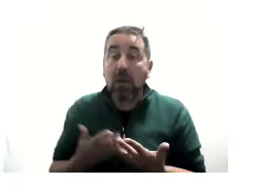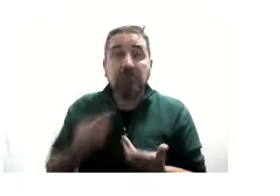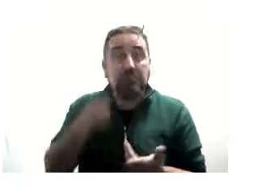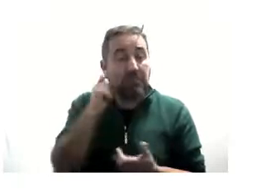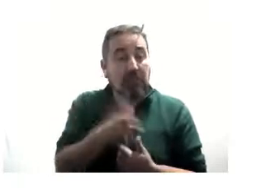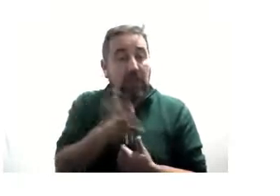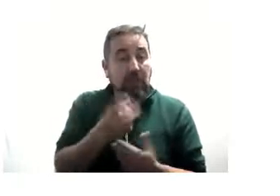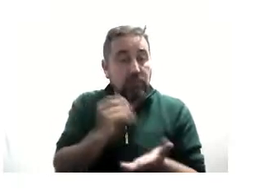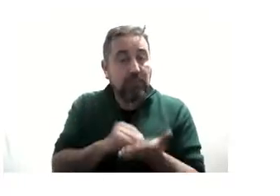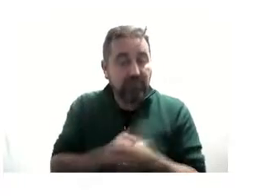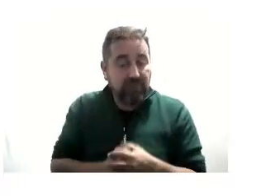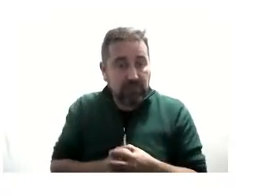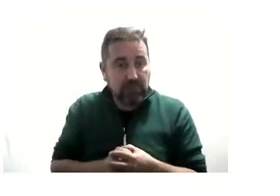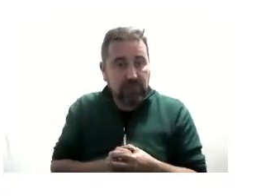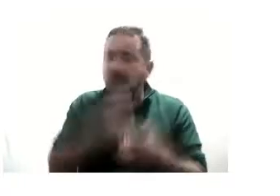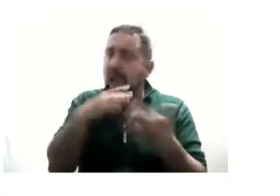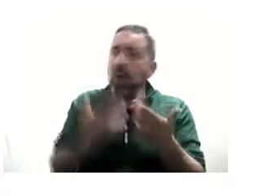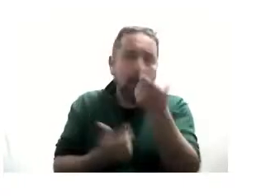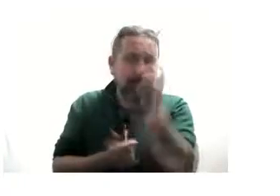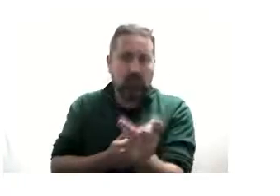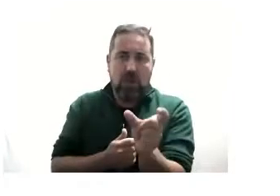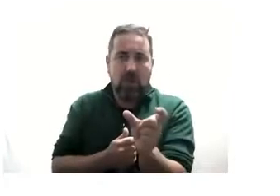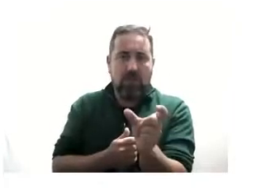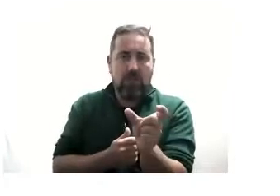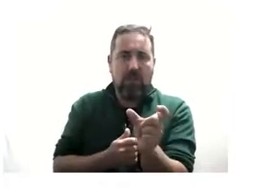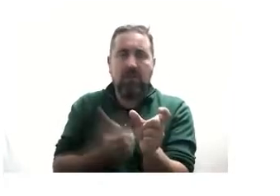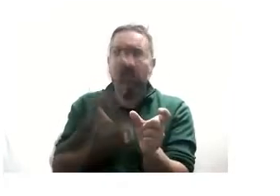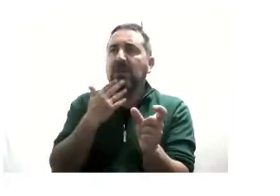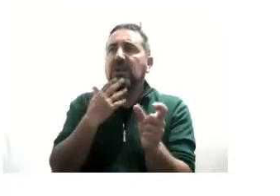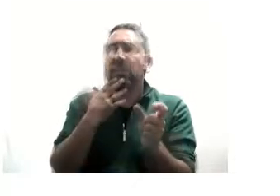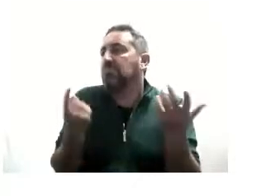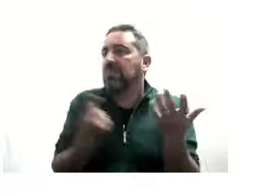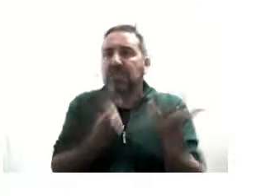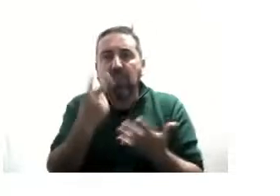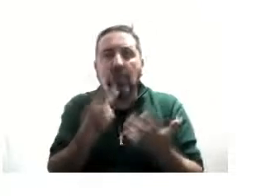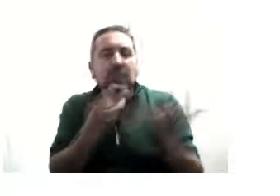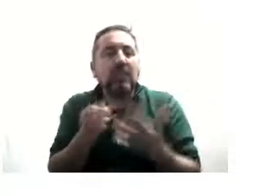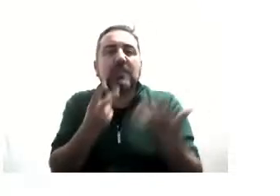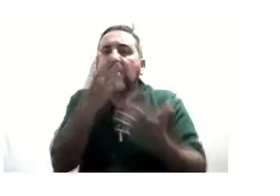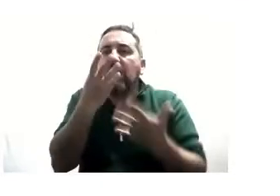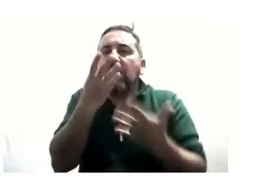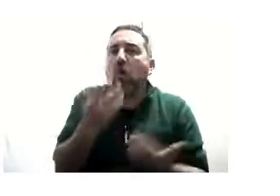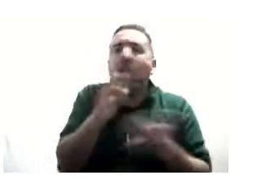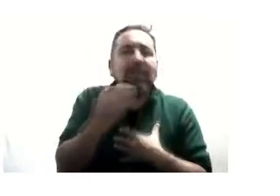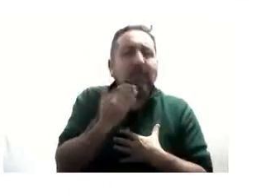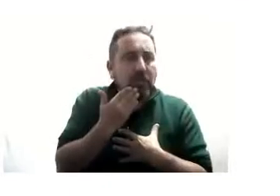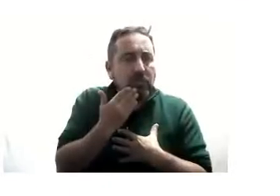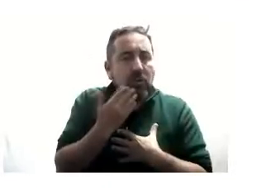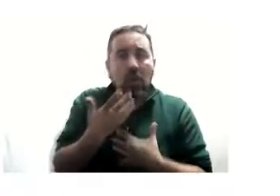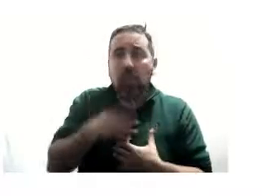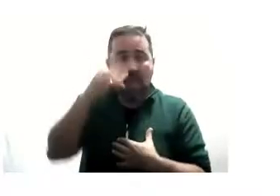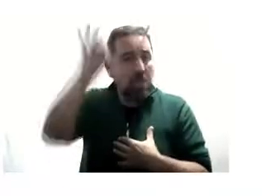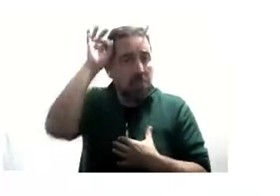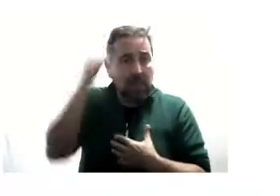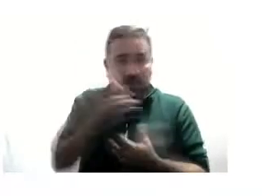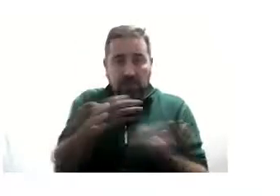¿no? Ahora mismo, digamos que una persona de 75, 80, 85, 90 años se le puede poner perfectamente un implante coclear